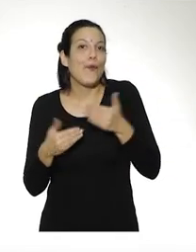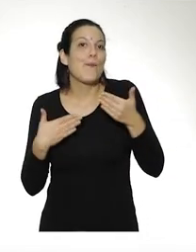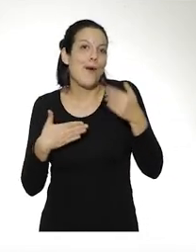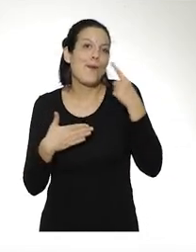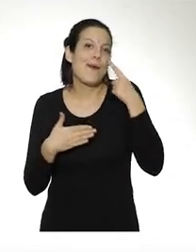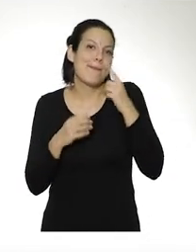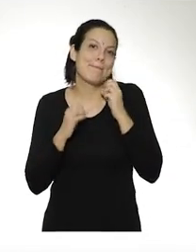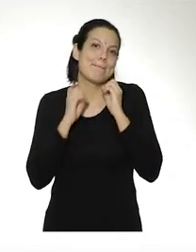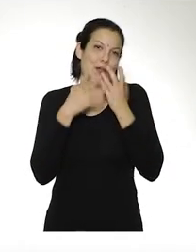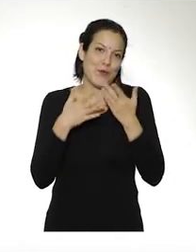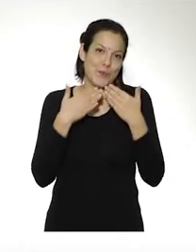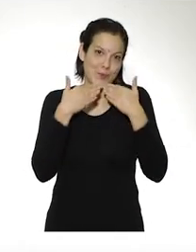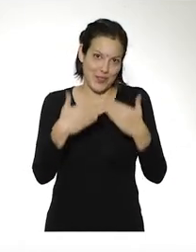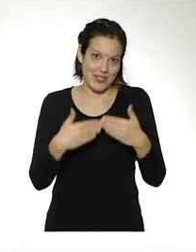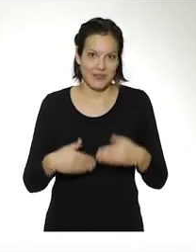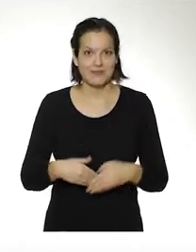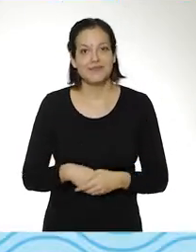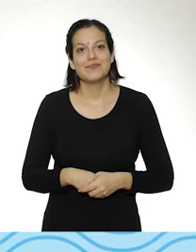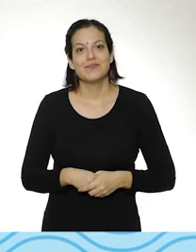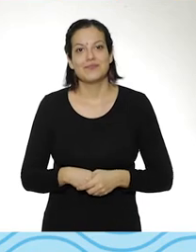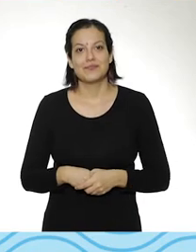podamos vivir mejor. Muchas gracias.